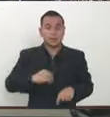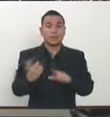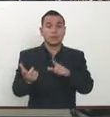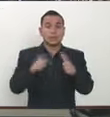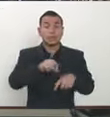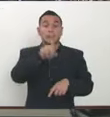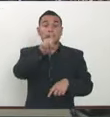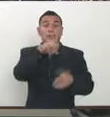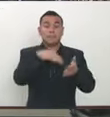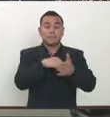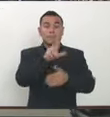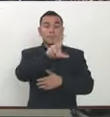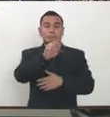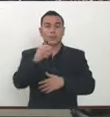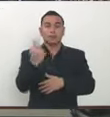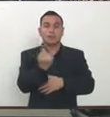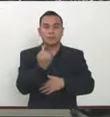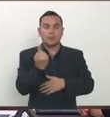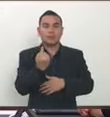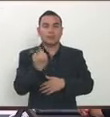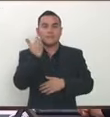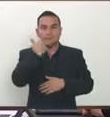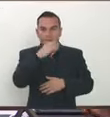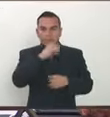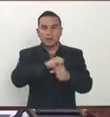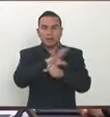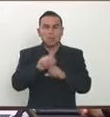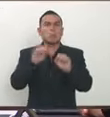Con el 80%